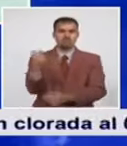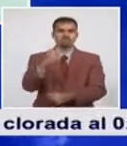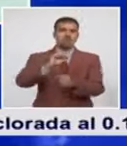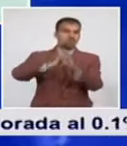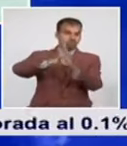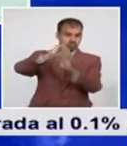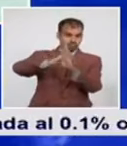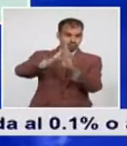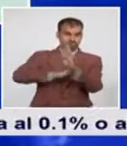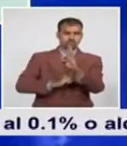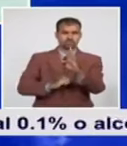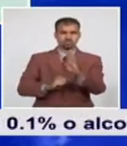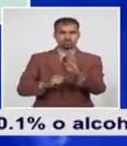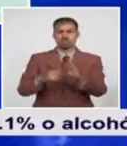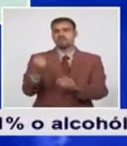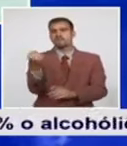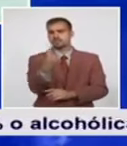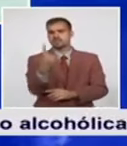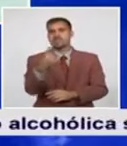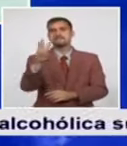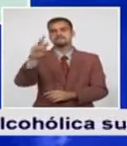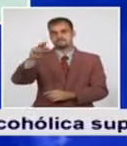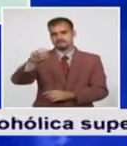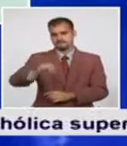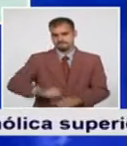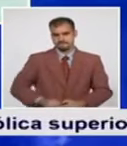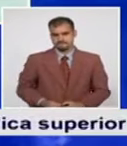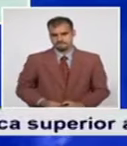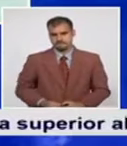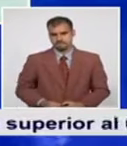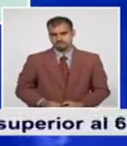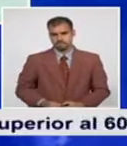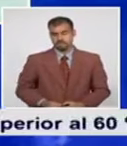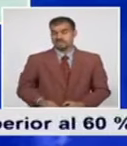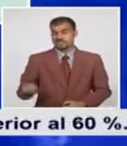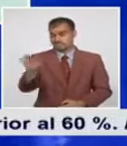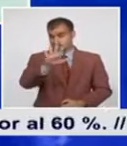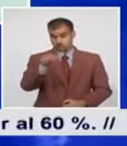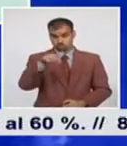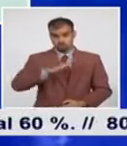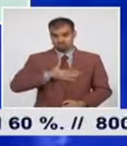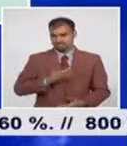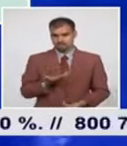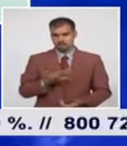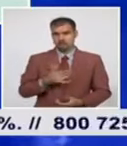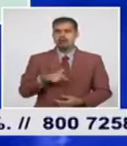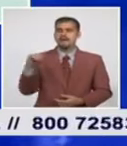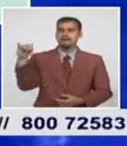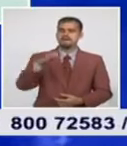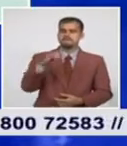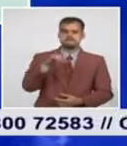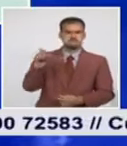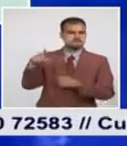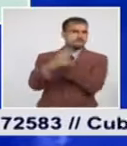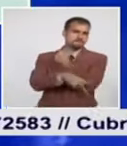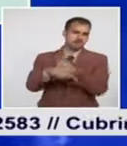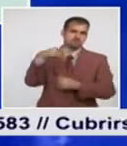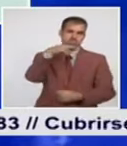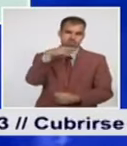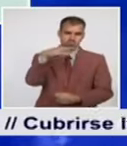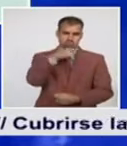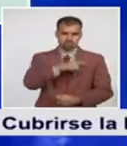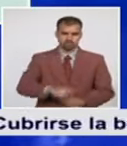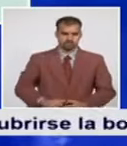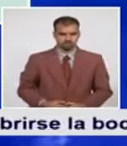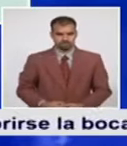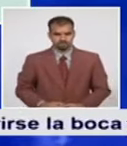de Mayarí. En el caso de estos 5 casos, pues todos son viajeros cubanos procedentes de Rusia. En